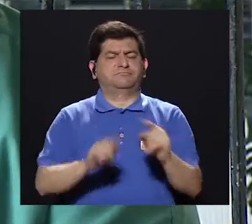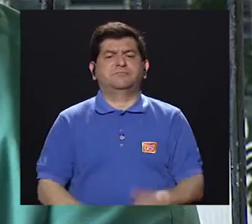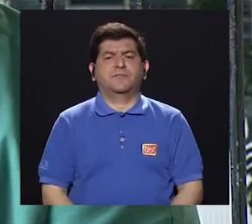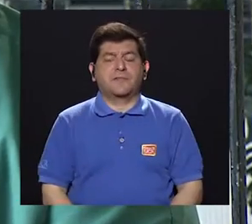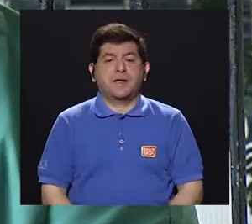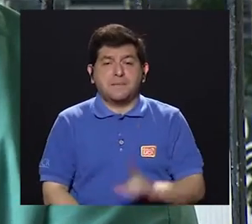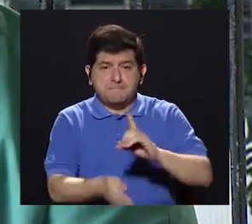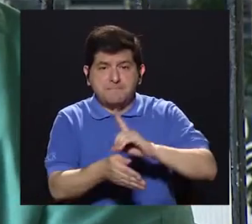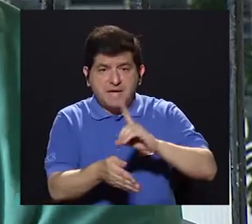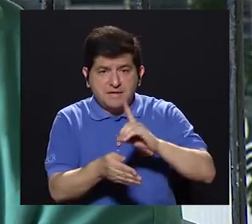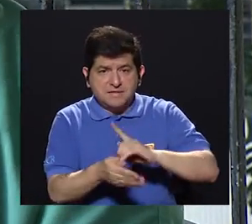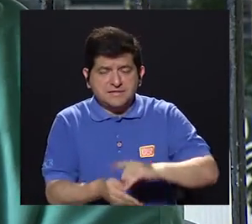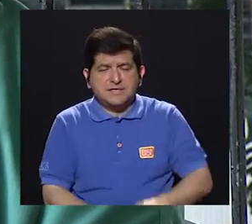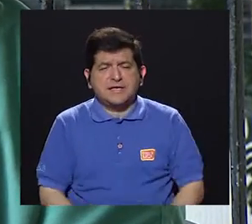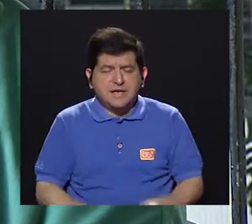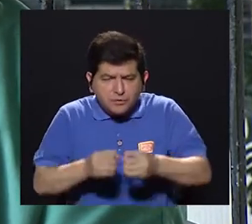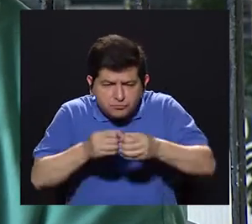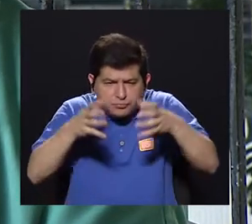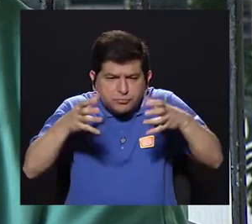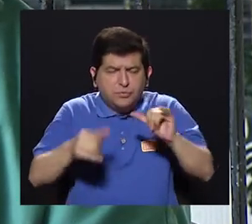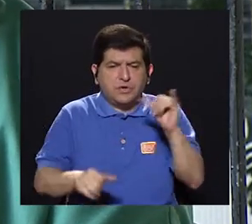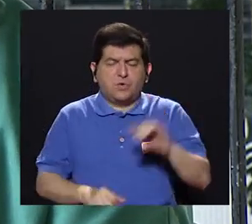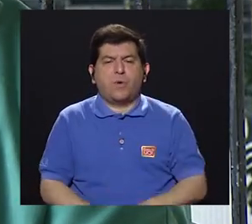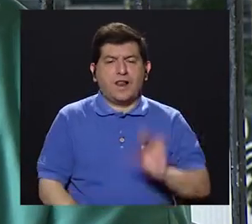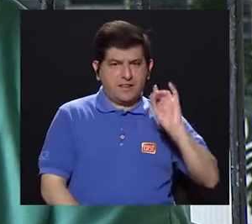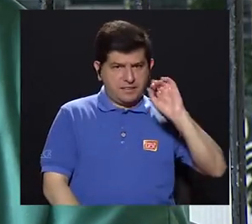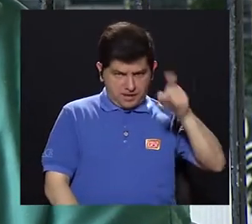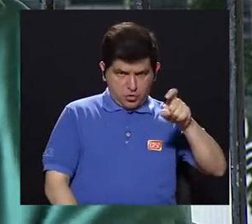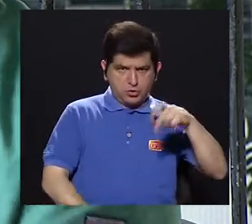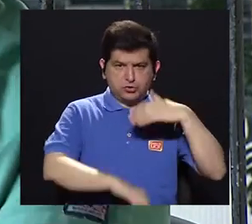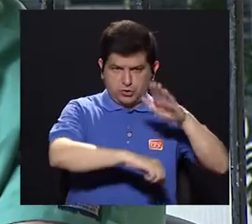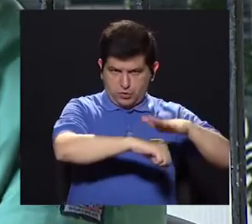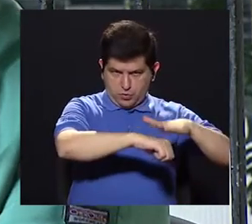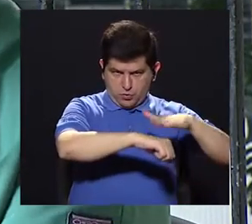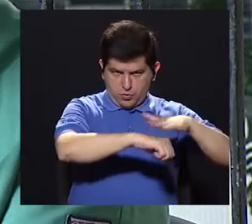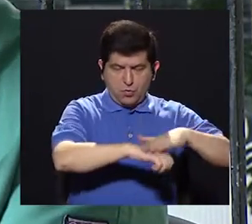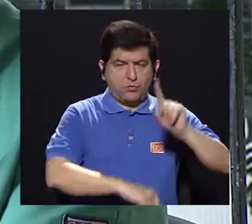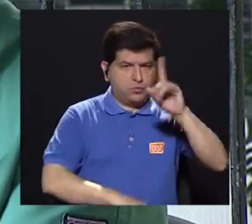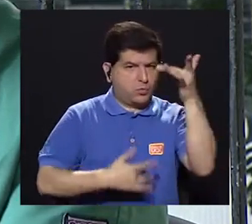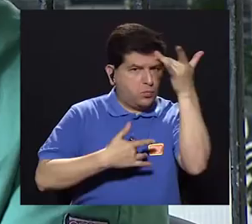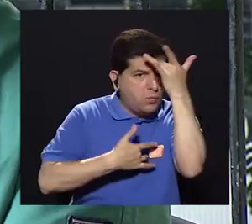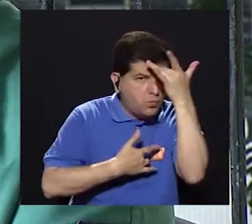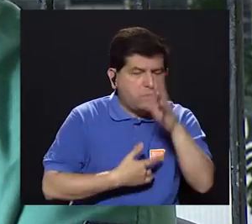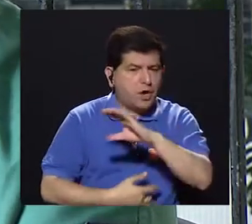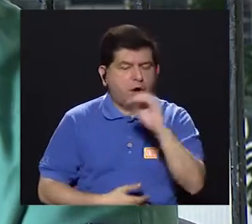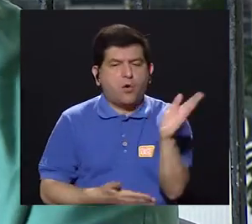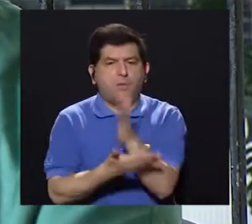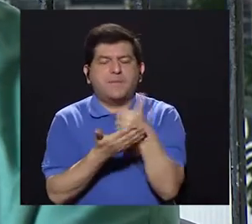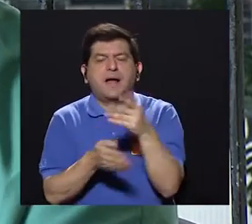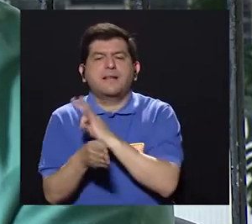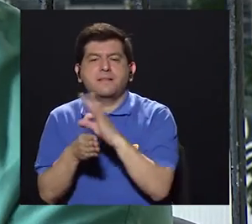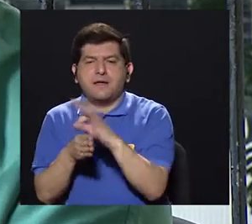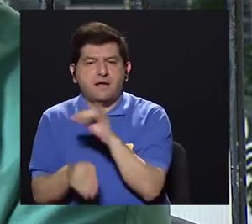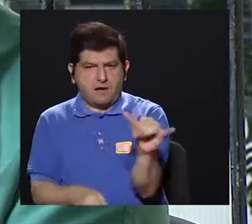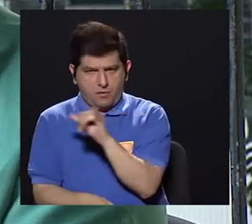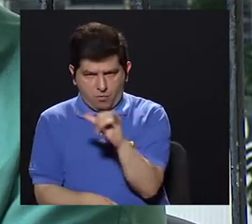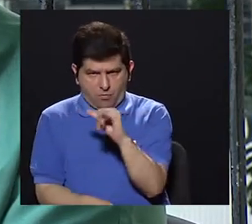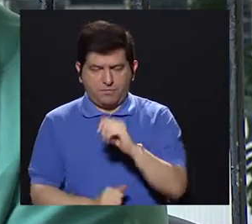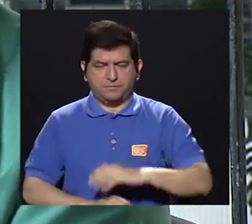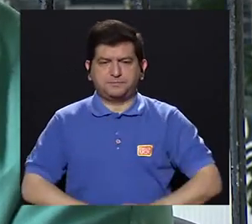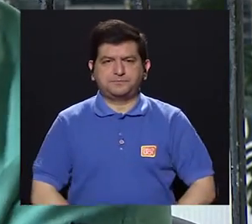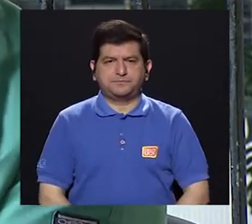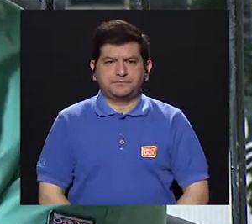Está la medicina nuclear, que también tiene su parte diagnóstica, o sea, para dar un diagnóstico de una enfermedad, y una parte terapéutica